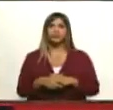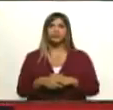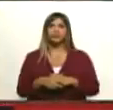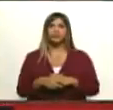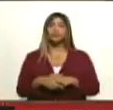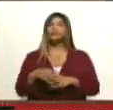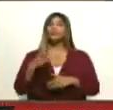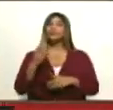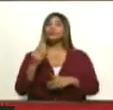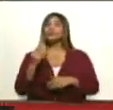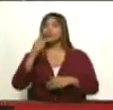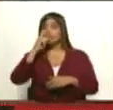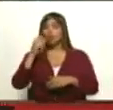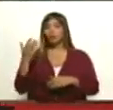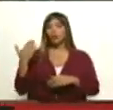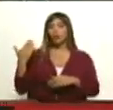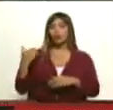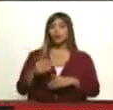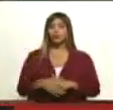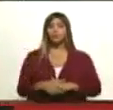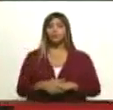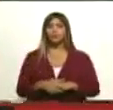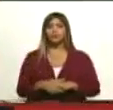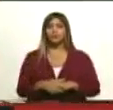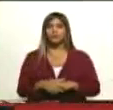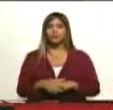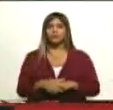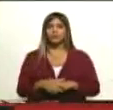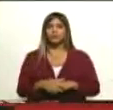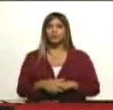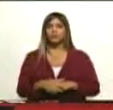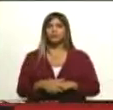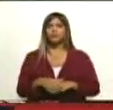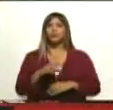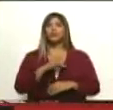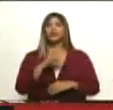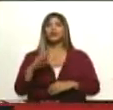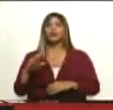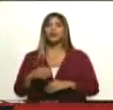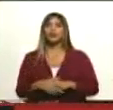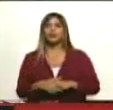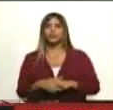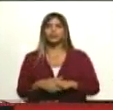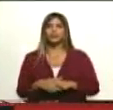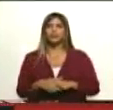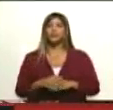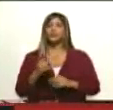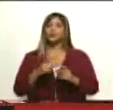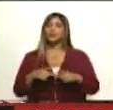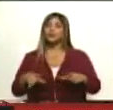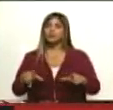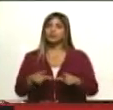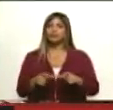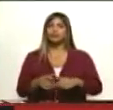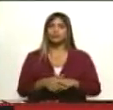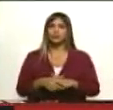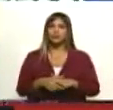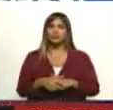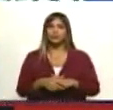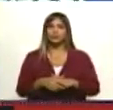muchos muchos años atrás El Caribe era un solo espacio